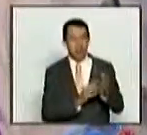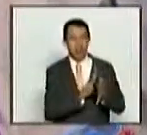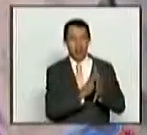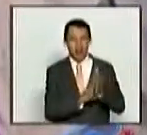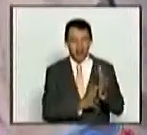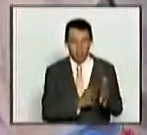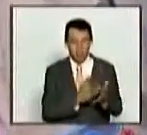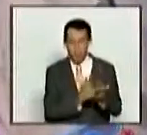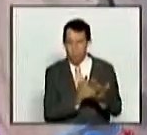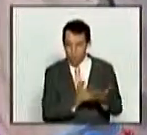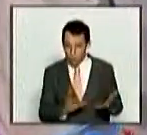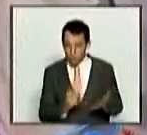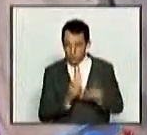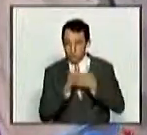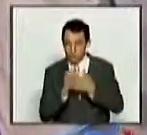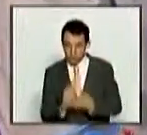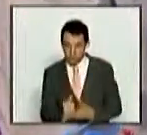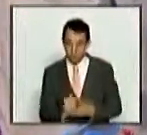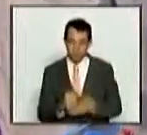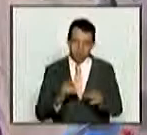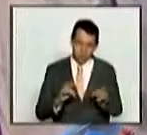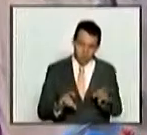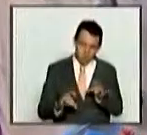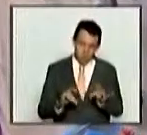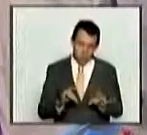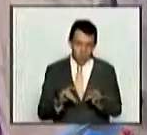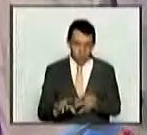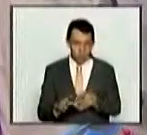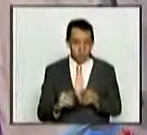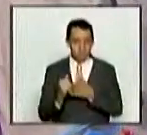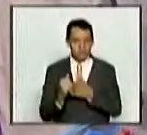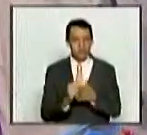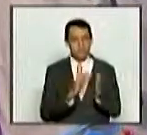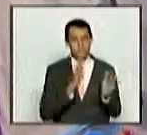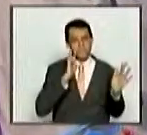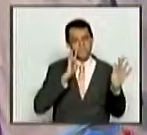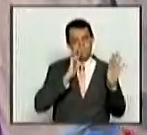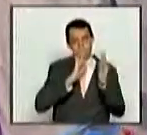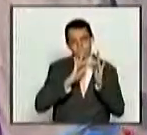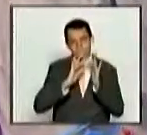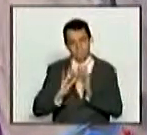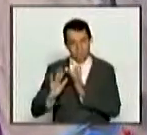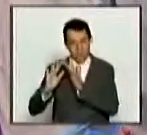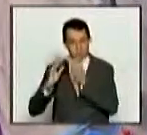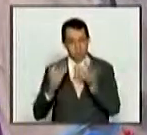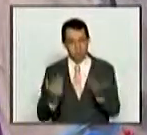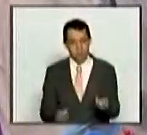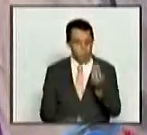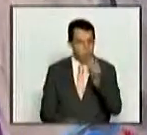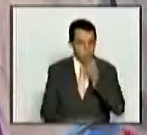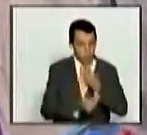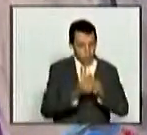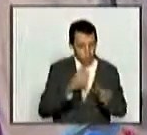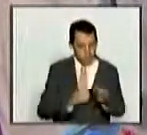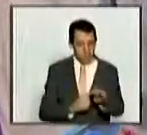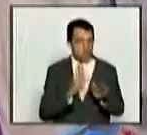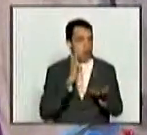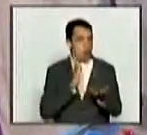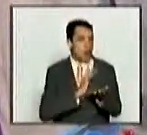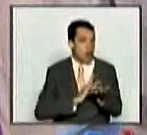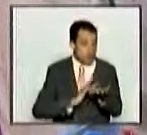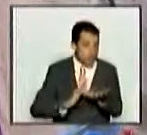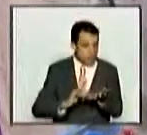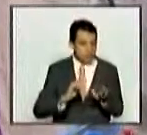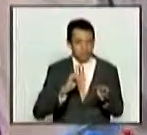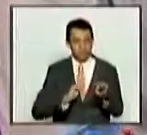demás. Ya el dolor se empieza a modular, como lo estamos diciendo, con la alimentación, con la detoxificación,